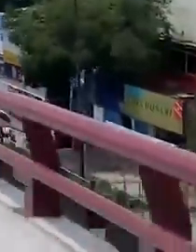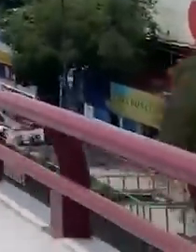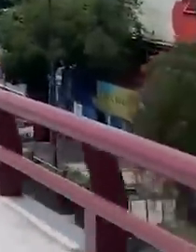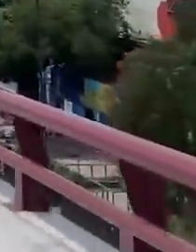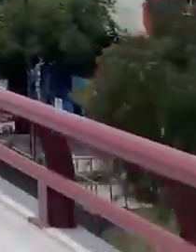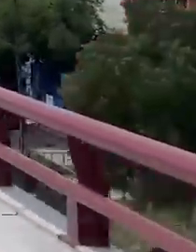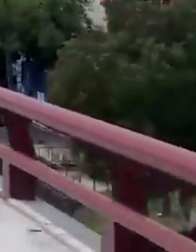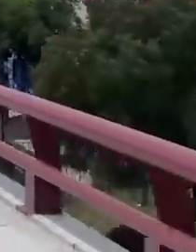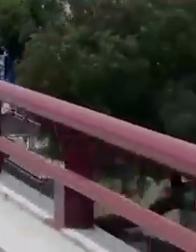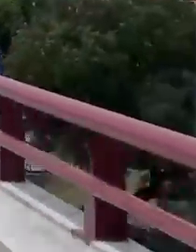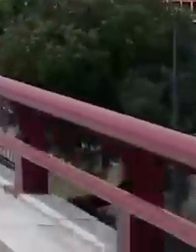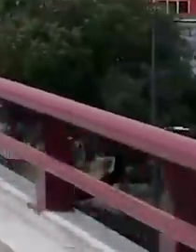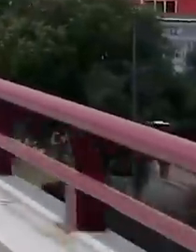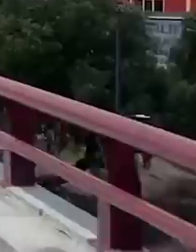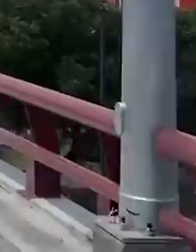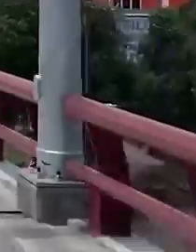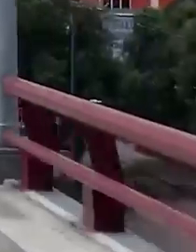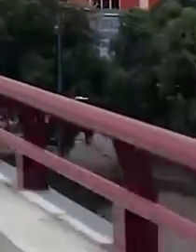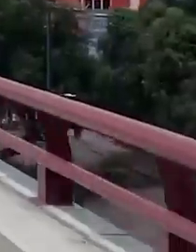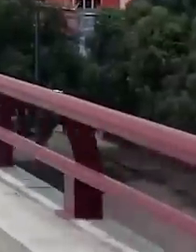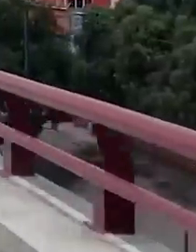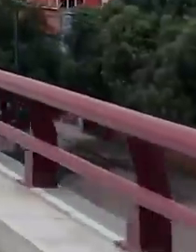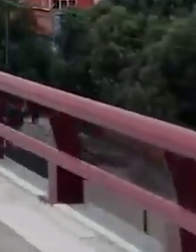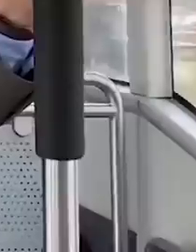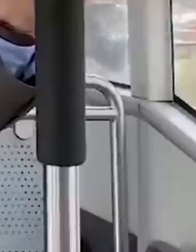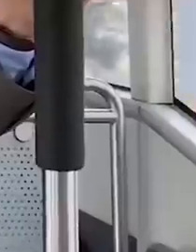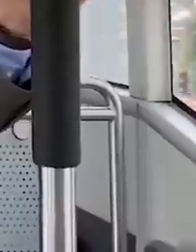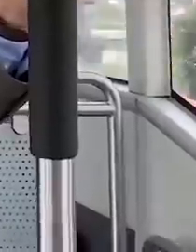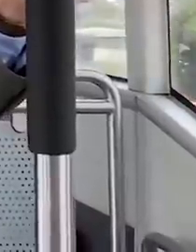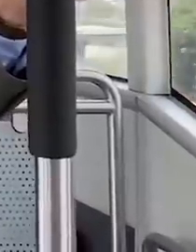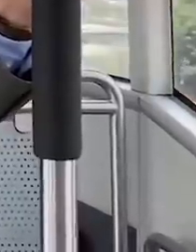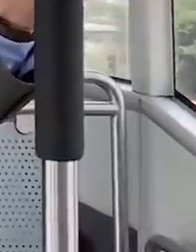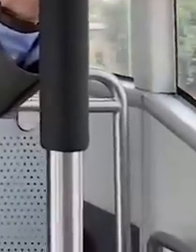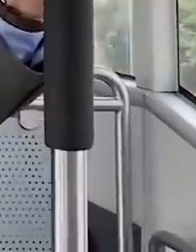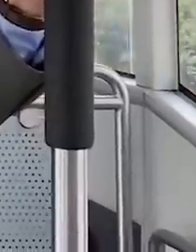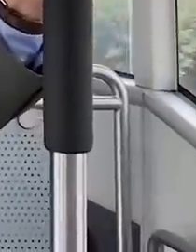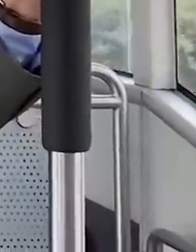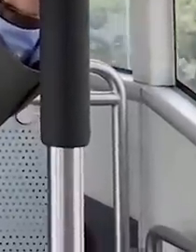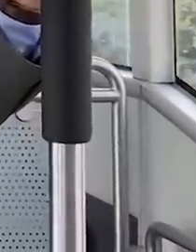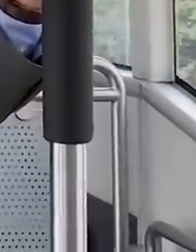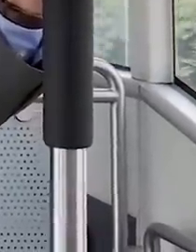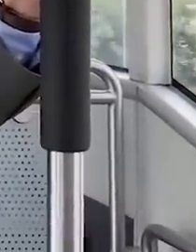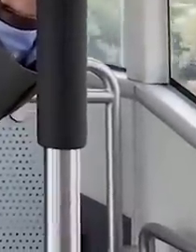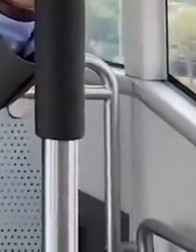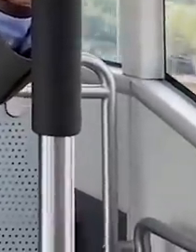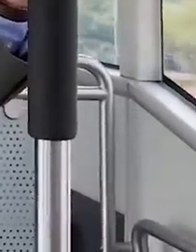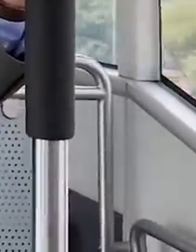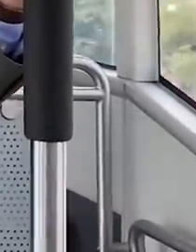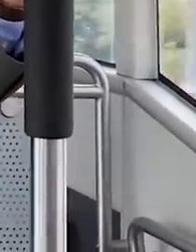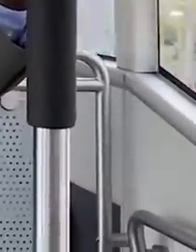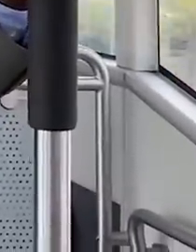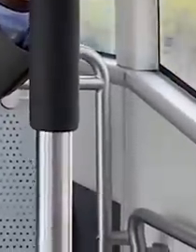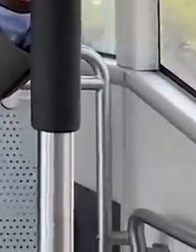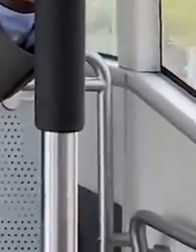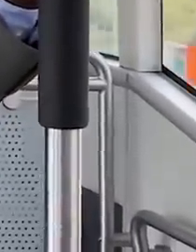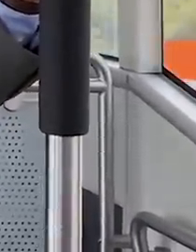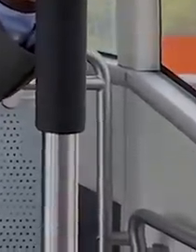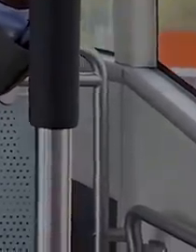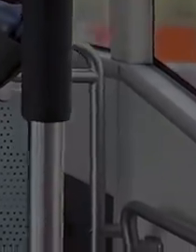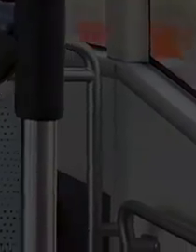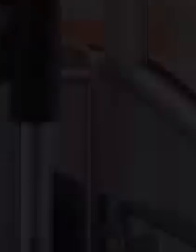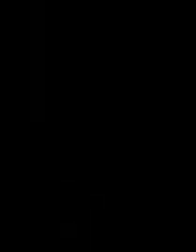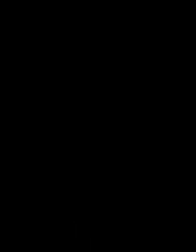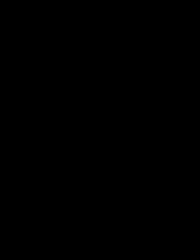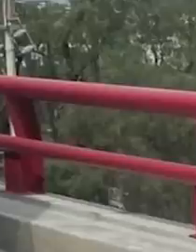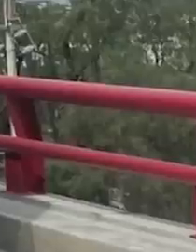no echan humo y no vibran, de tal forma que el viaje es mucho más cómodo que en cualquier otro medio de transporte.